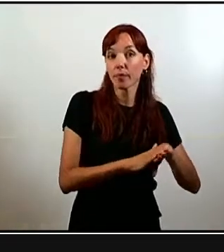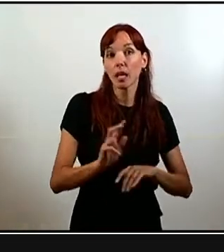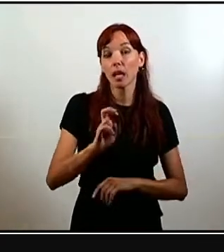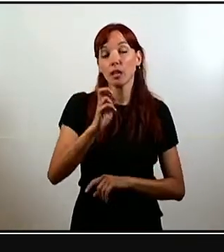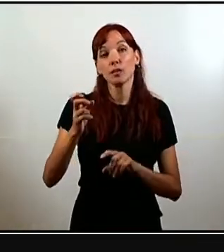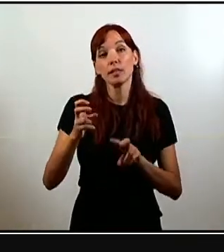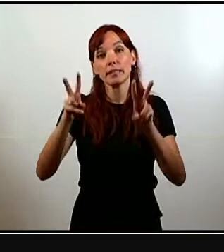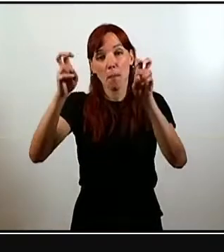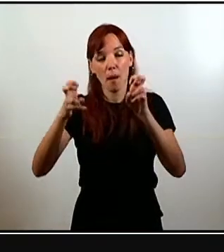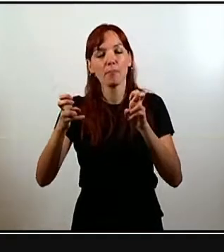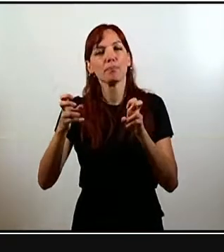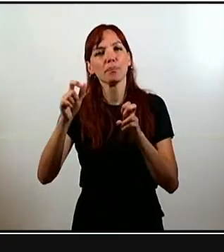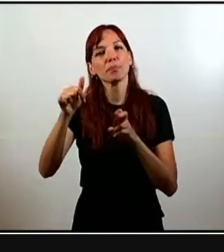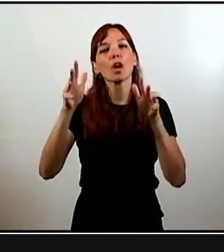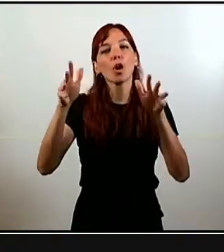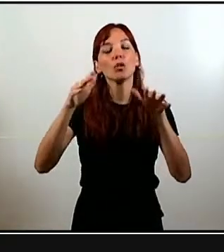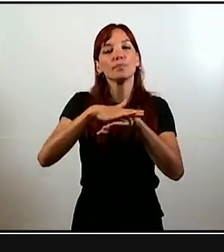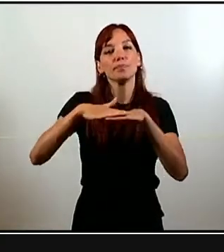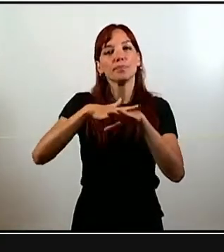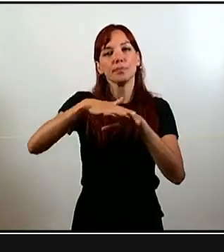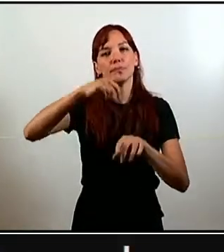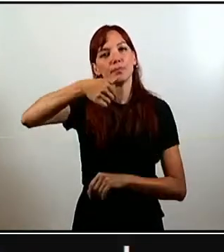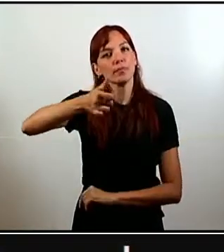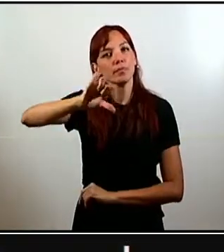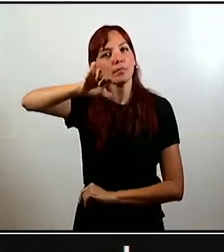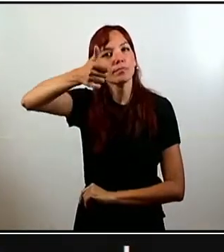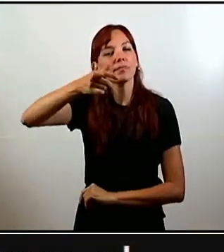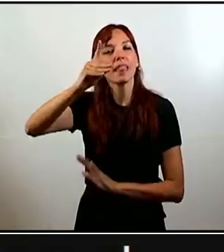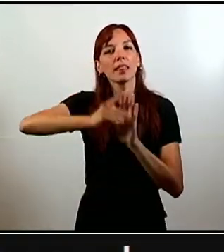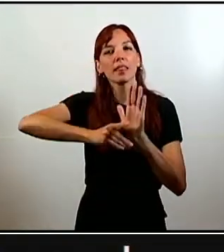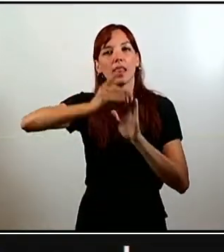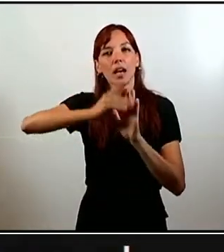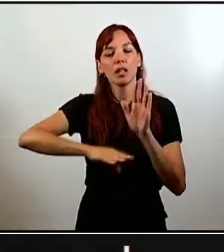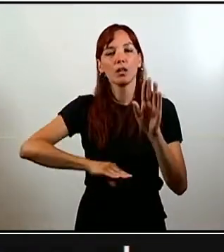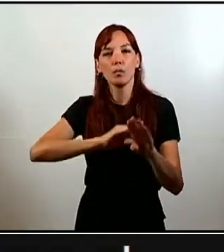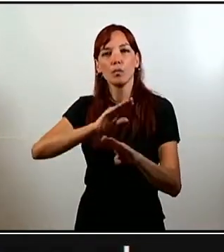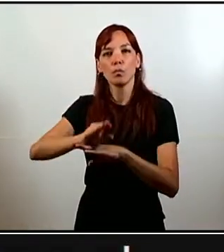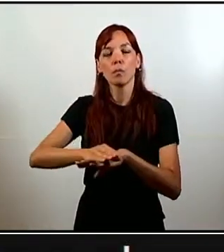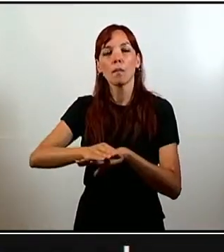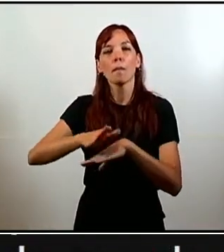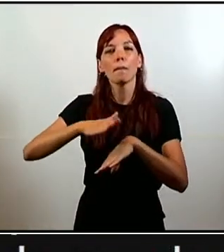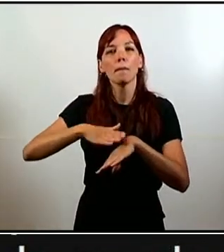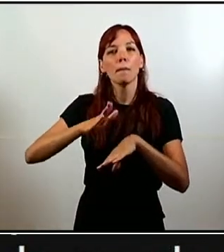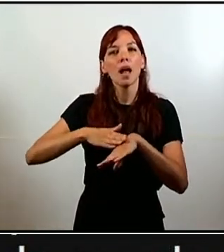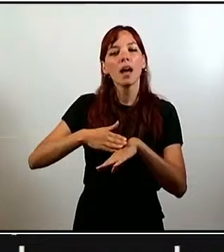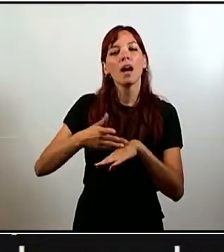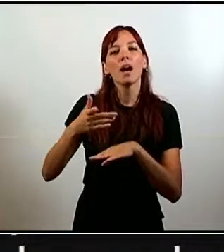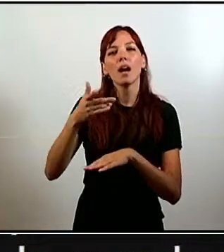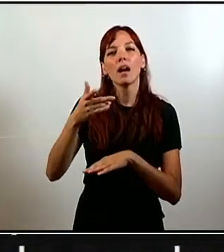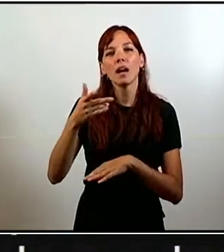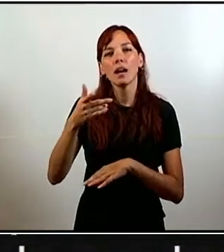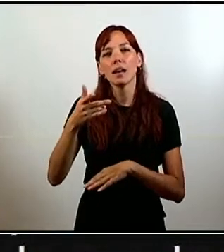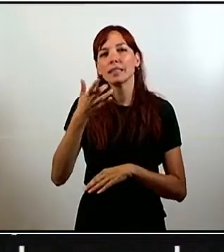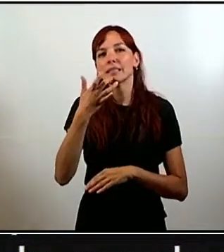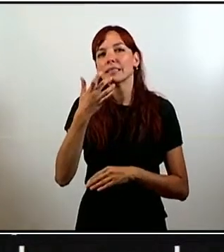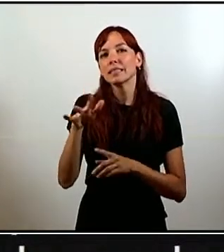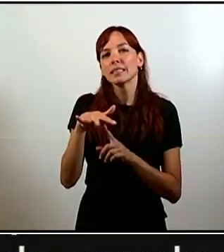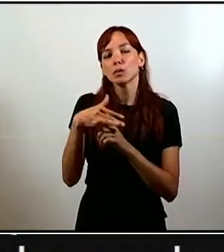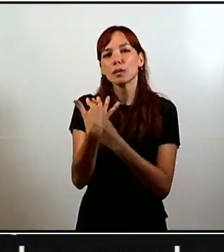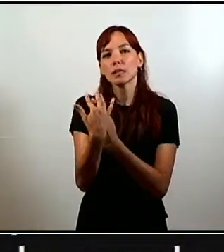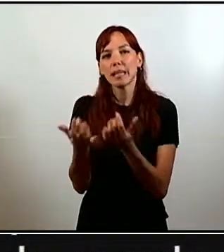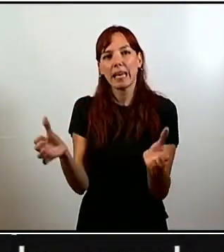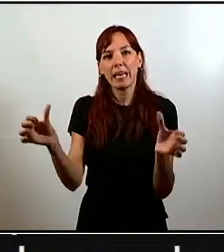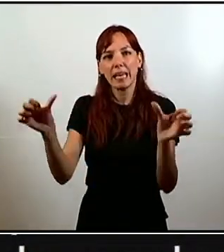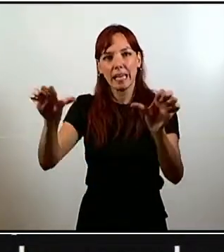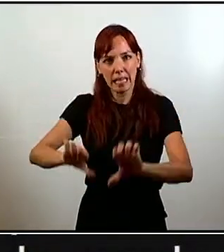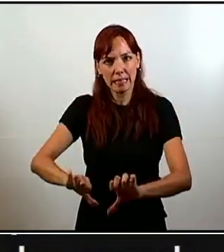quisiera anunciarles que el Consejo de Gobierno ha aprobado el decreto de ayuda a la destilación de vino en casos de crisis. Esta